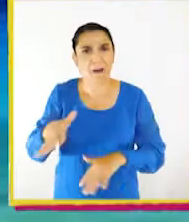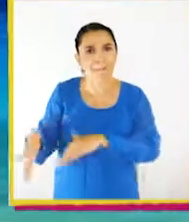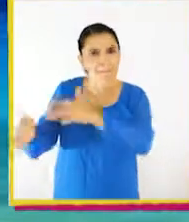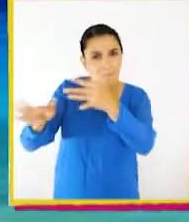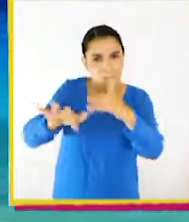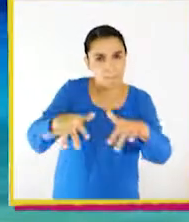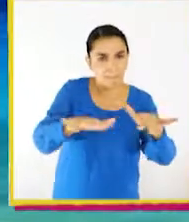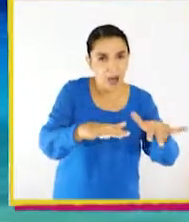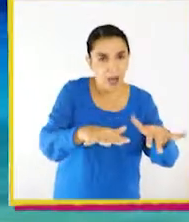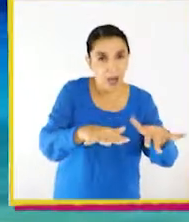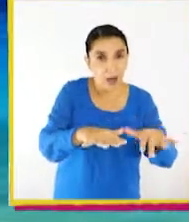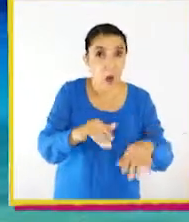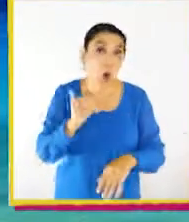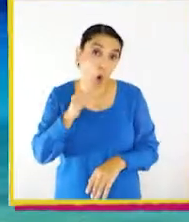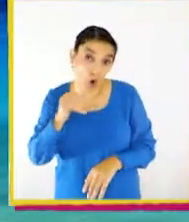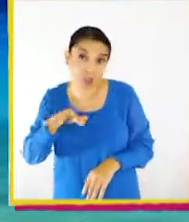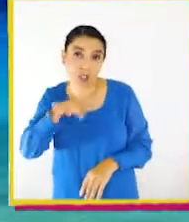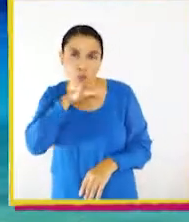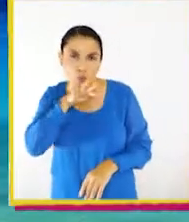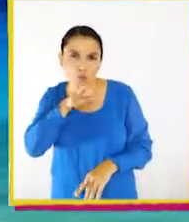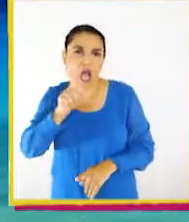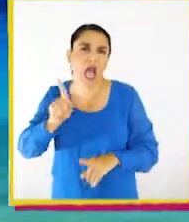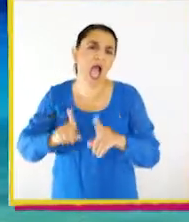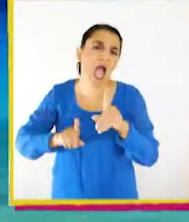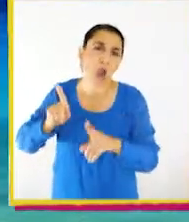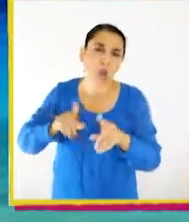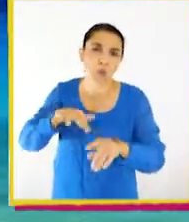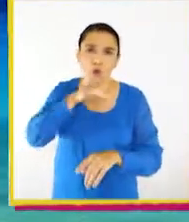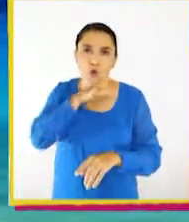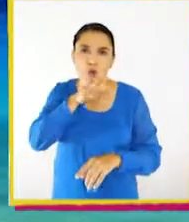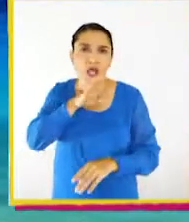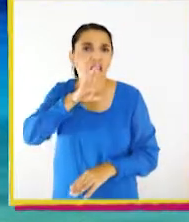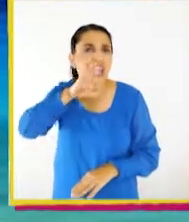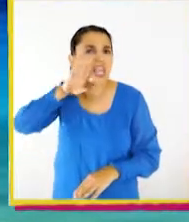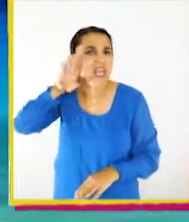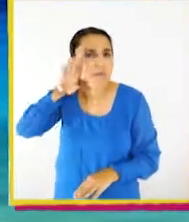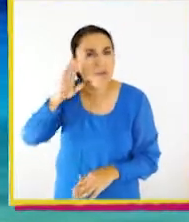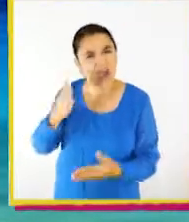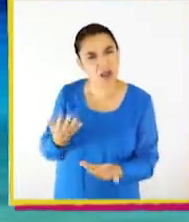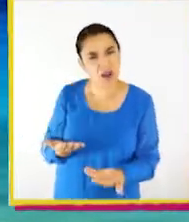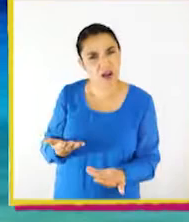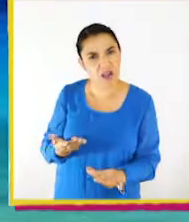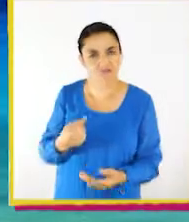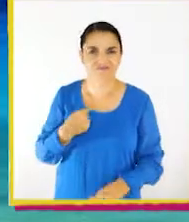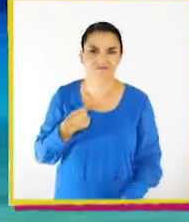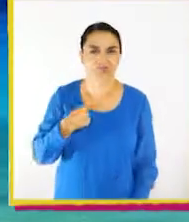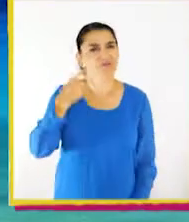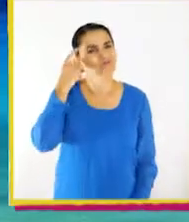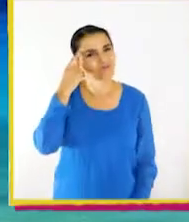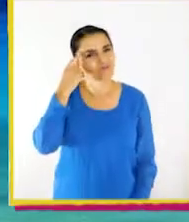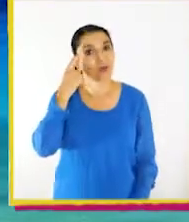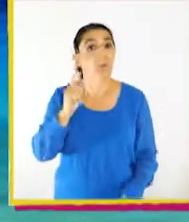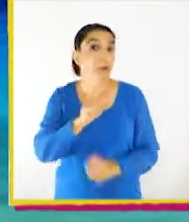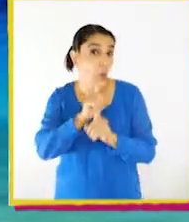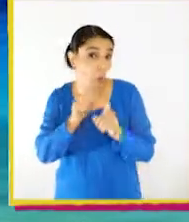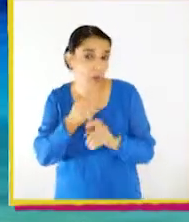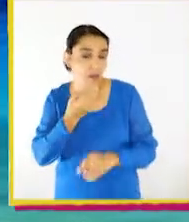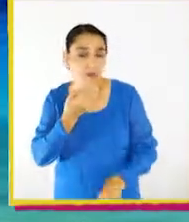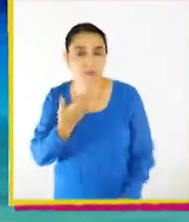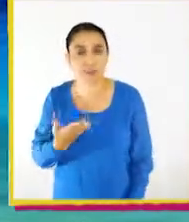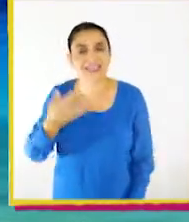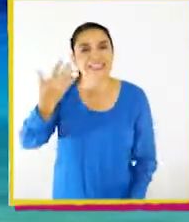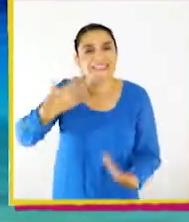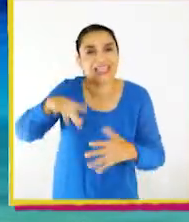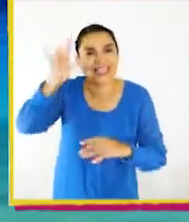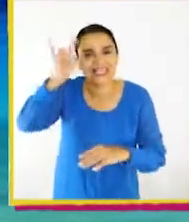Y si se usa, ¿por qué para algunos usos la filtran entonces? Yo también me pregunto eso. ¡Ya